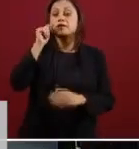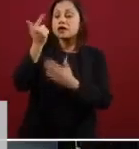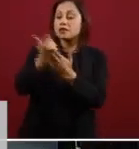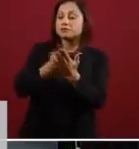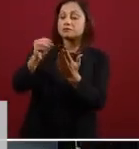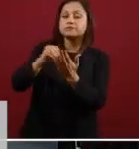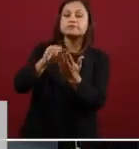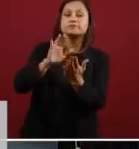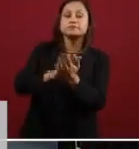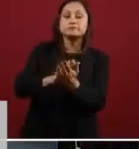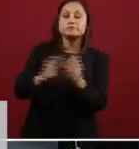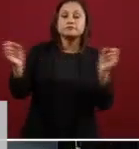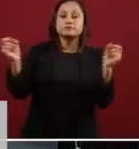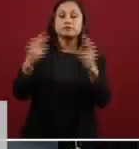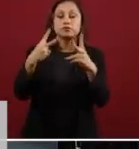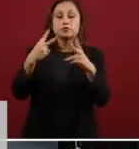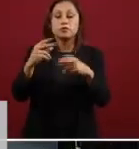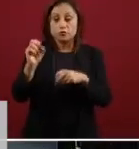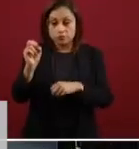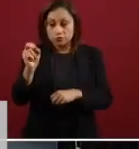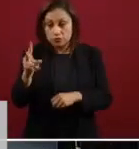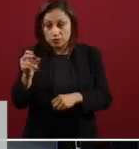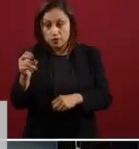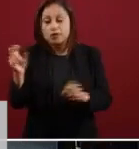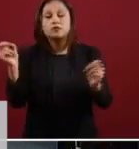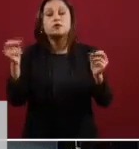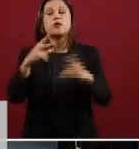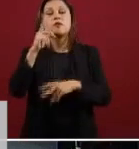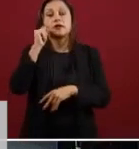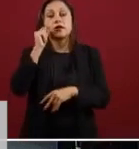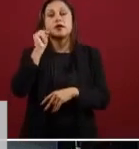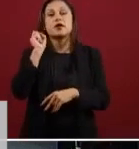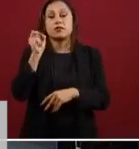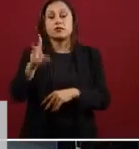vemos. ¿Les parece mañana? Bueno,